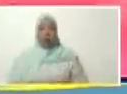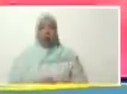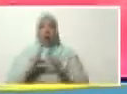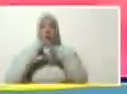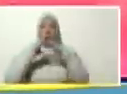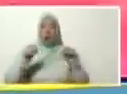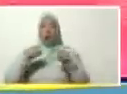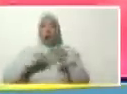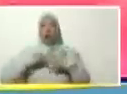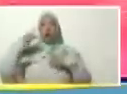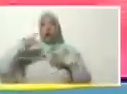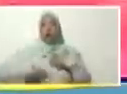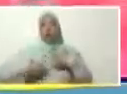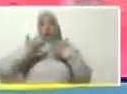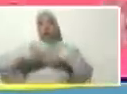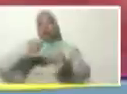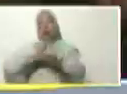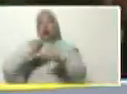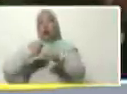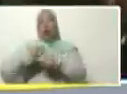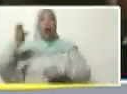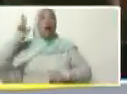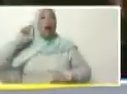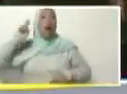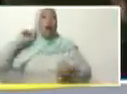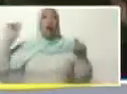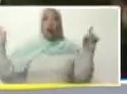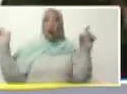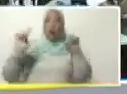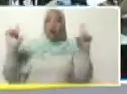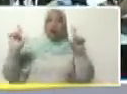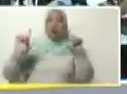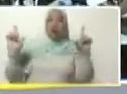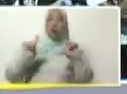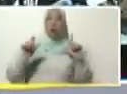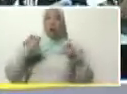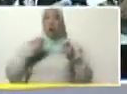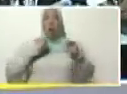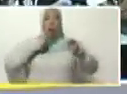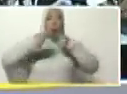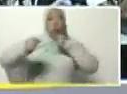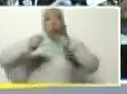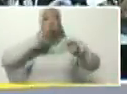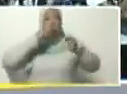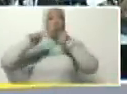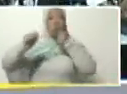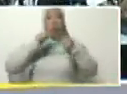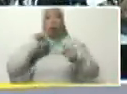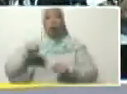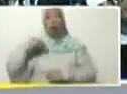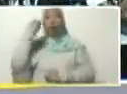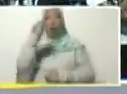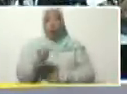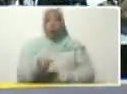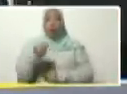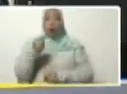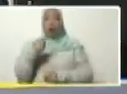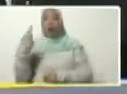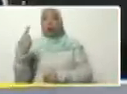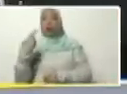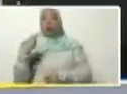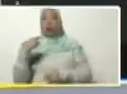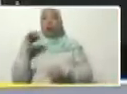Todas las plantas de televisión y de radio del país y la prensa después, no existían las